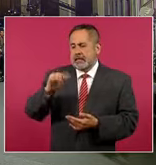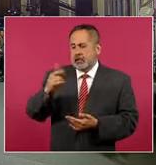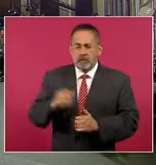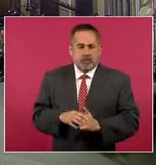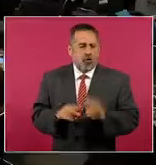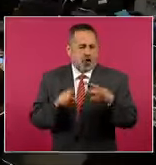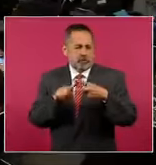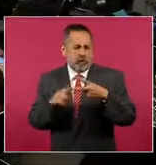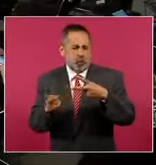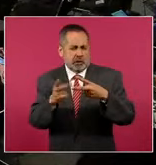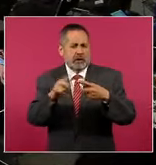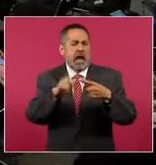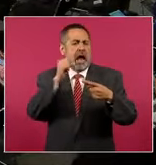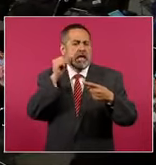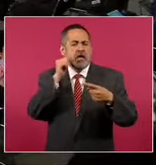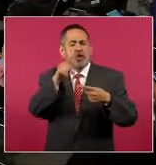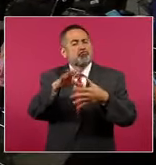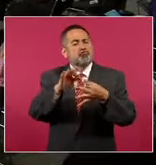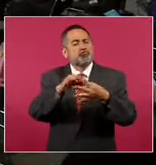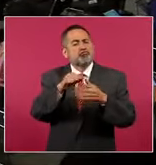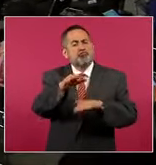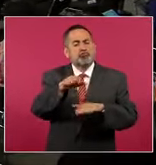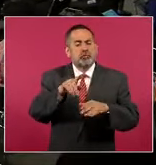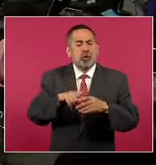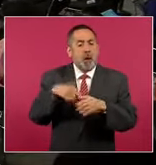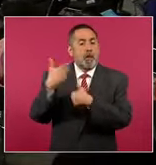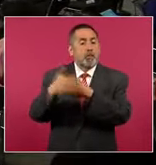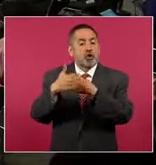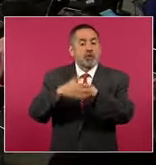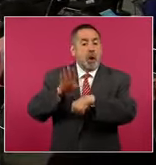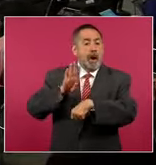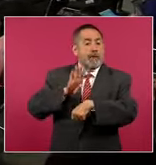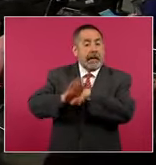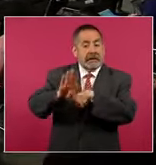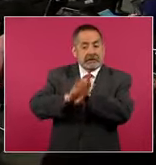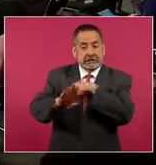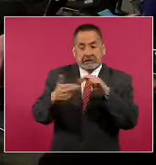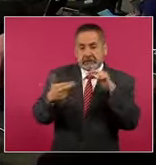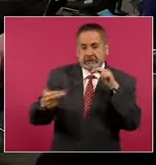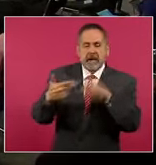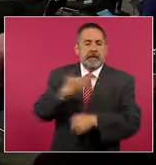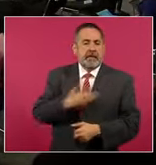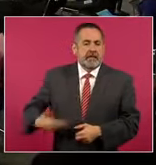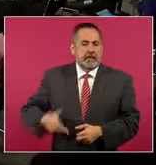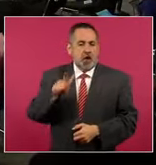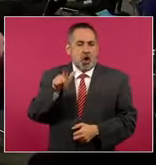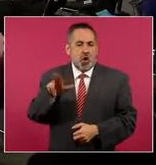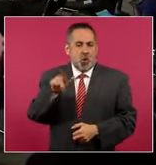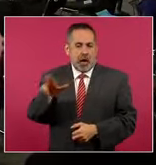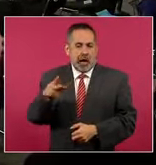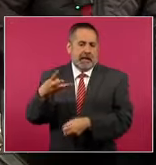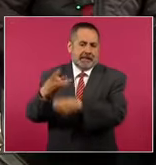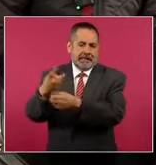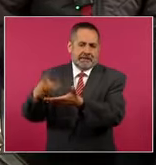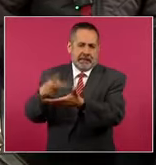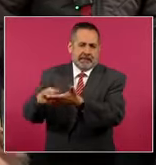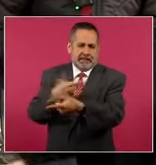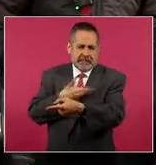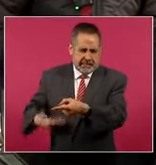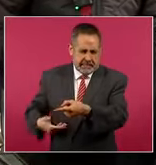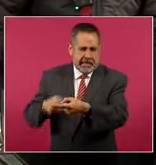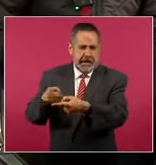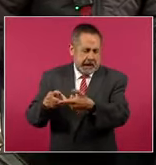poco sobre la relación que habrá con Brasil ahora que llegó Lula da Silva de nuevo a su tercer mandato.